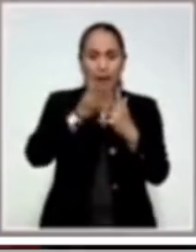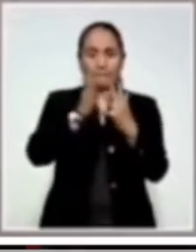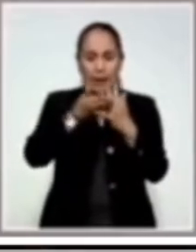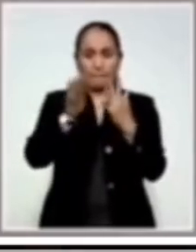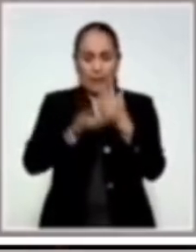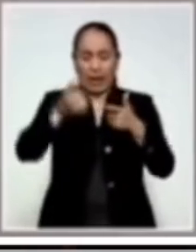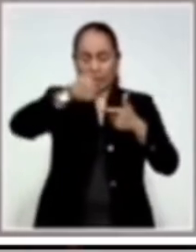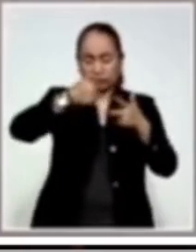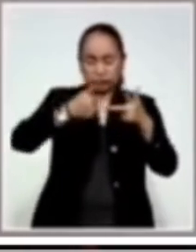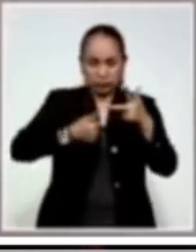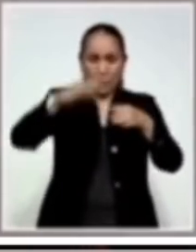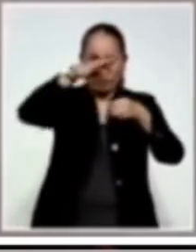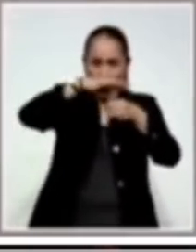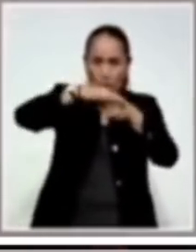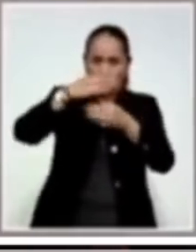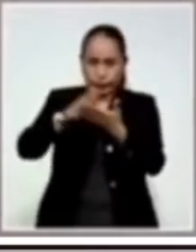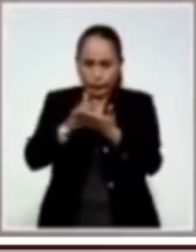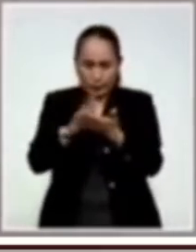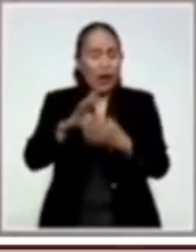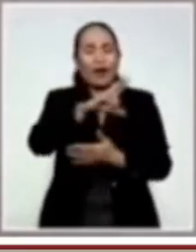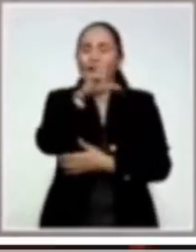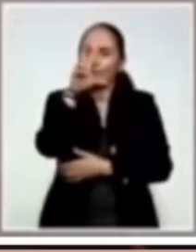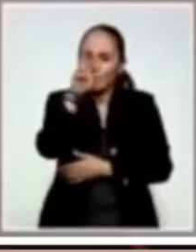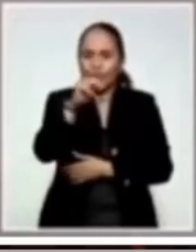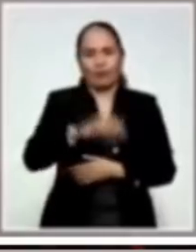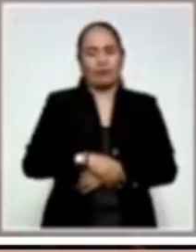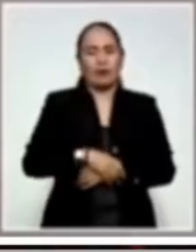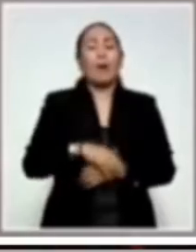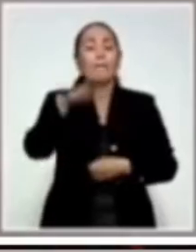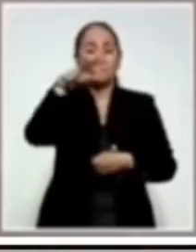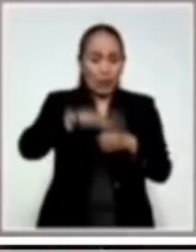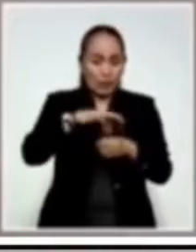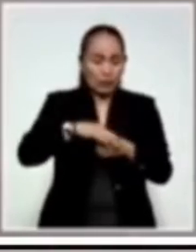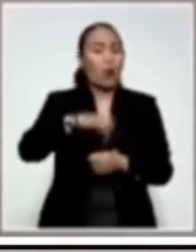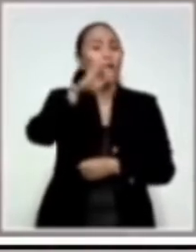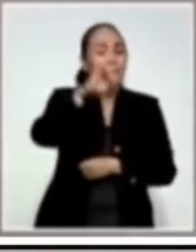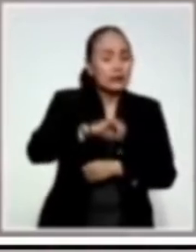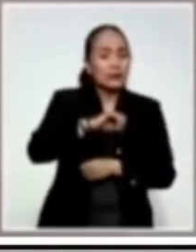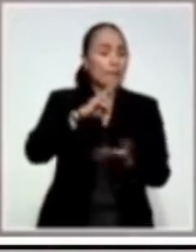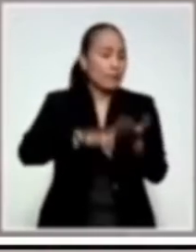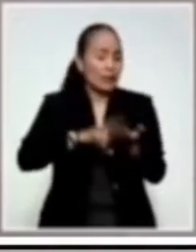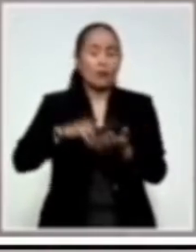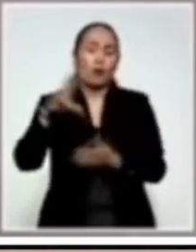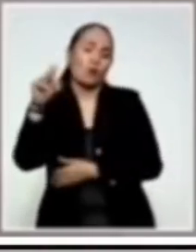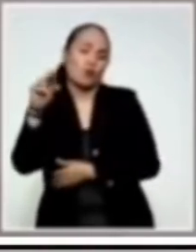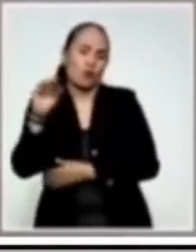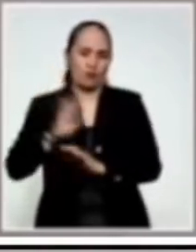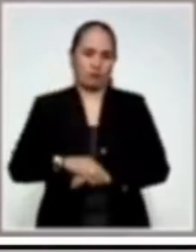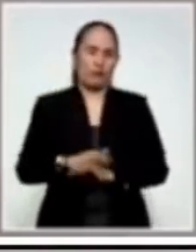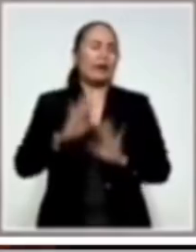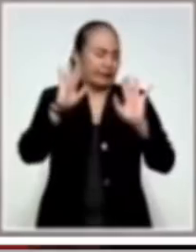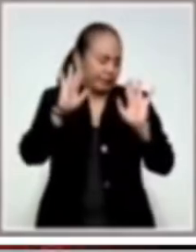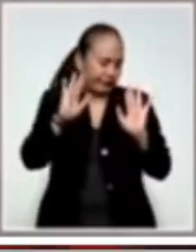sin apartados. Su voto se computa por la validez o por la invalidez. Pero vamos a